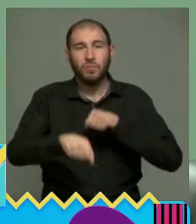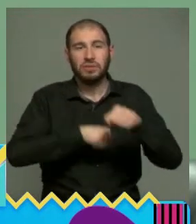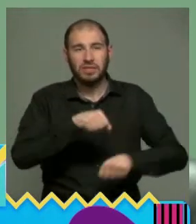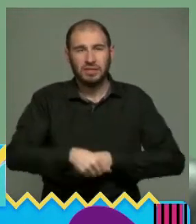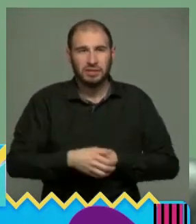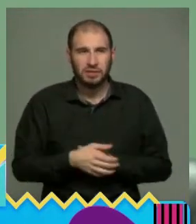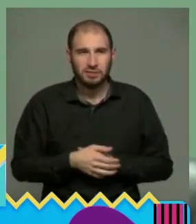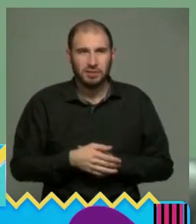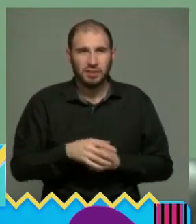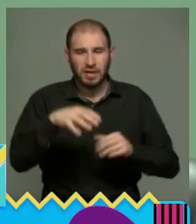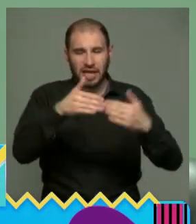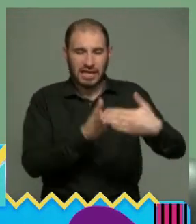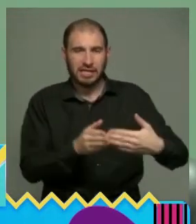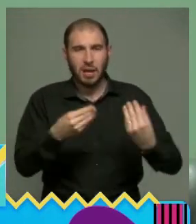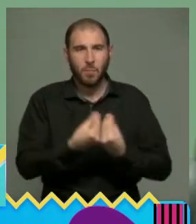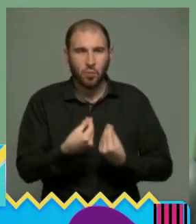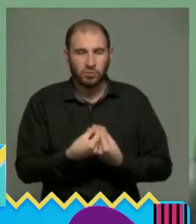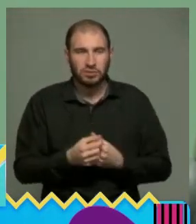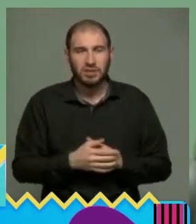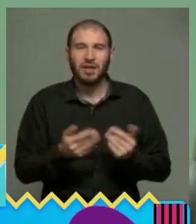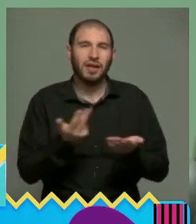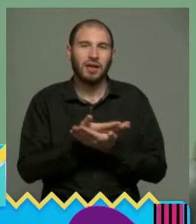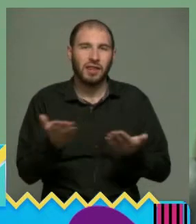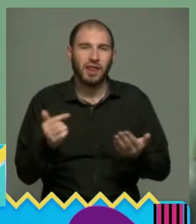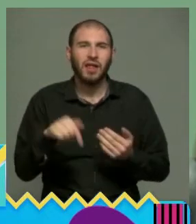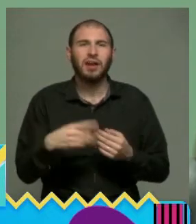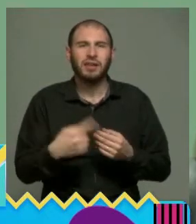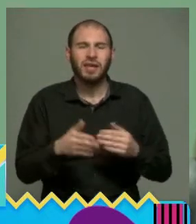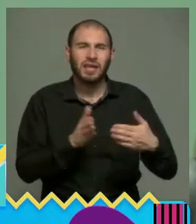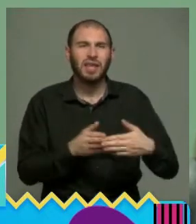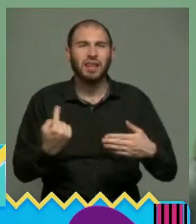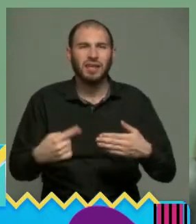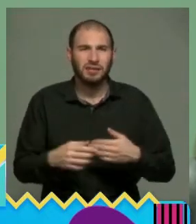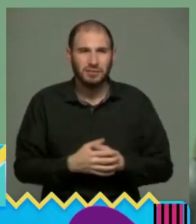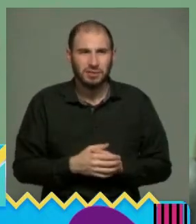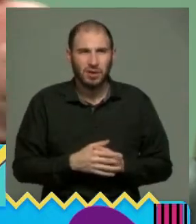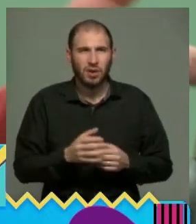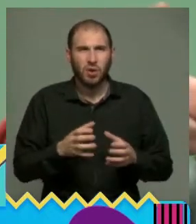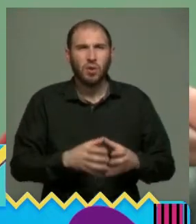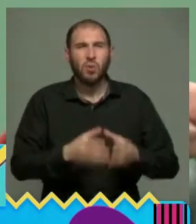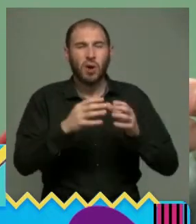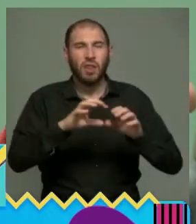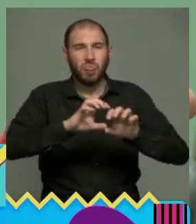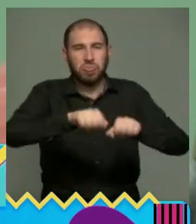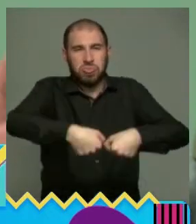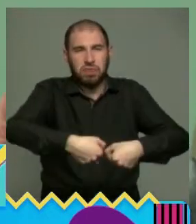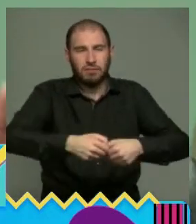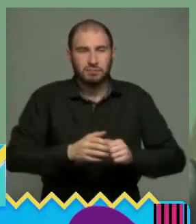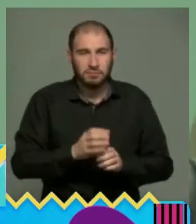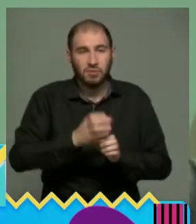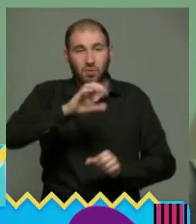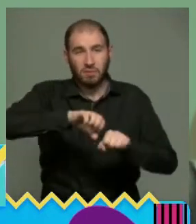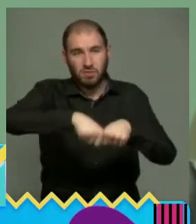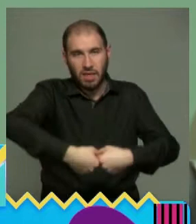bicicletas en muchas esquinas. Por lo general lo que ven ahora en las esquinas, lo que va quedando son los postes esos doblados, donde eran